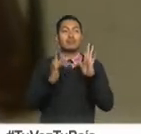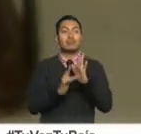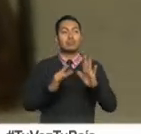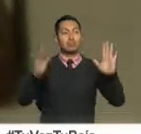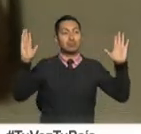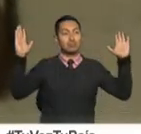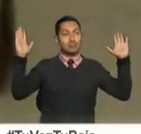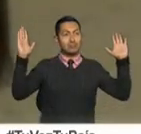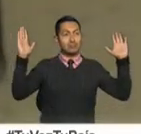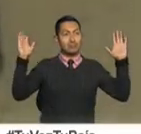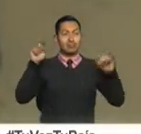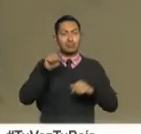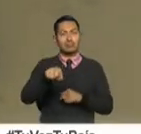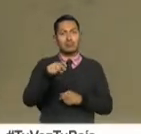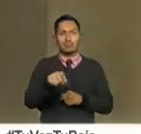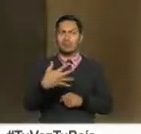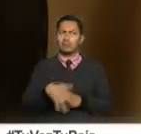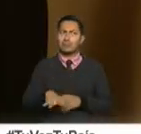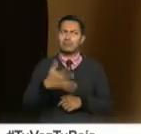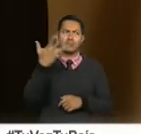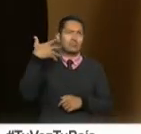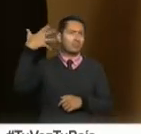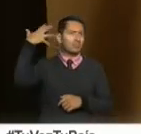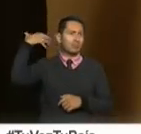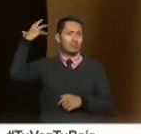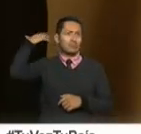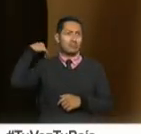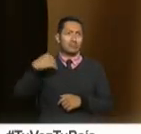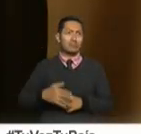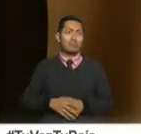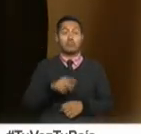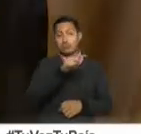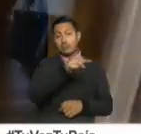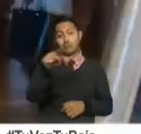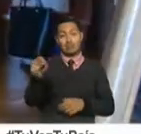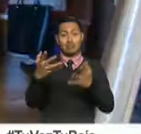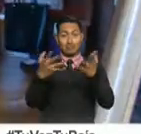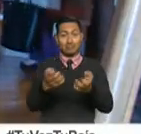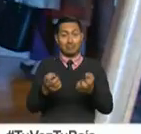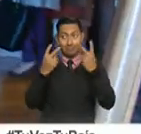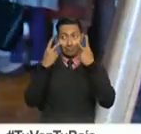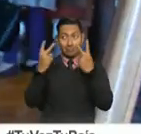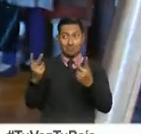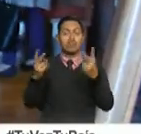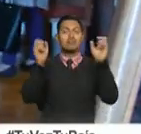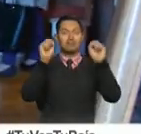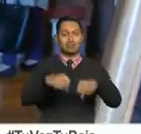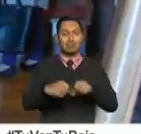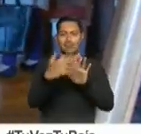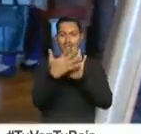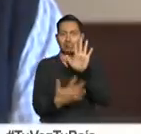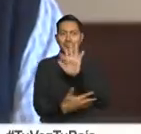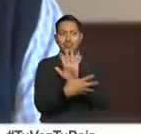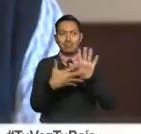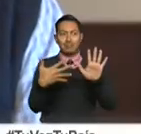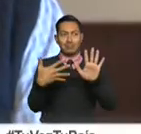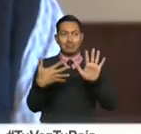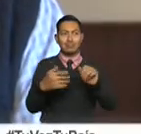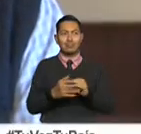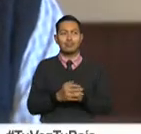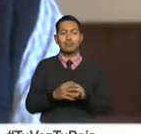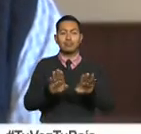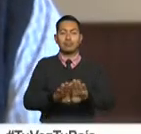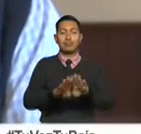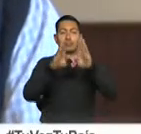más de 200 años de antigüedad. Si usted desea conocer este museo, puede venir en los siguientes horarios. El museo está